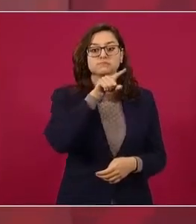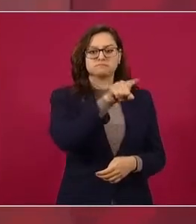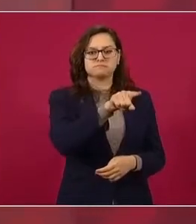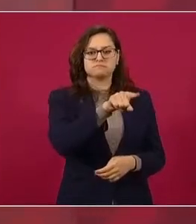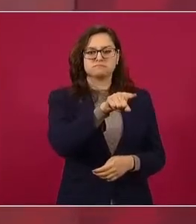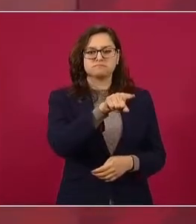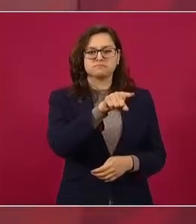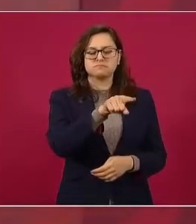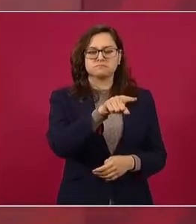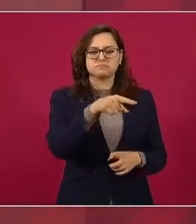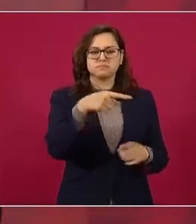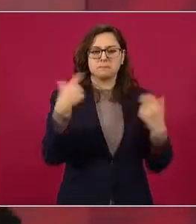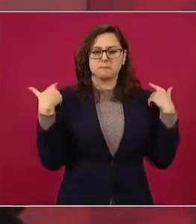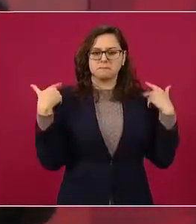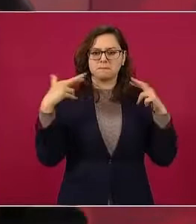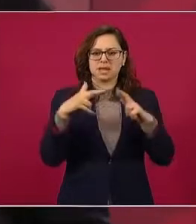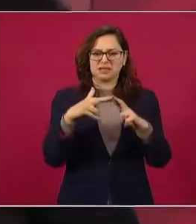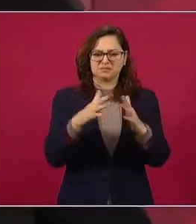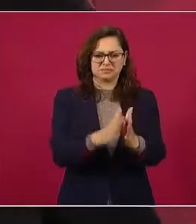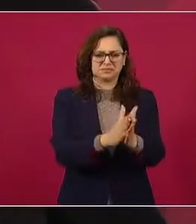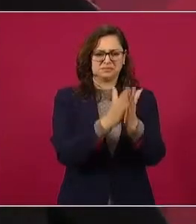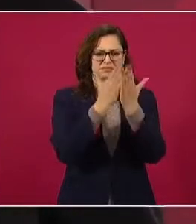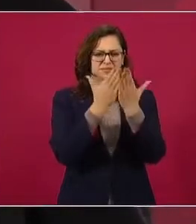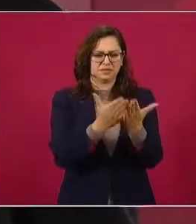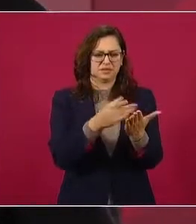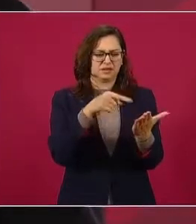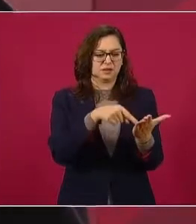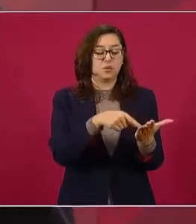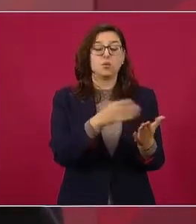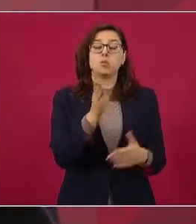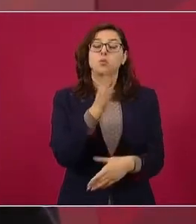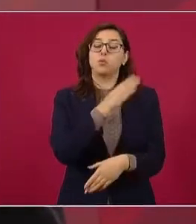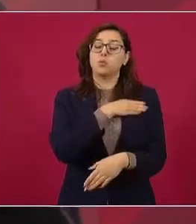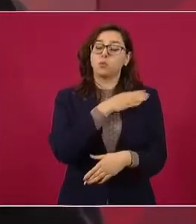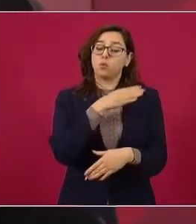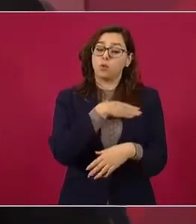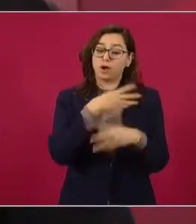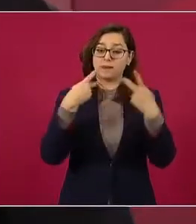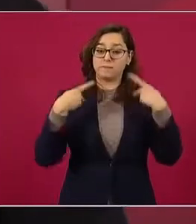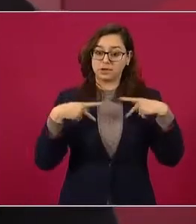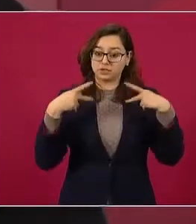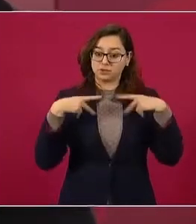el libro de texto que se llamaba El Buen Ciudadano,